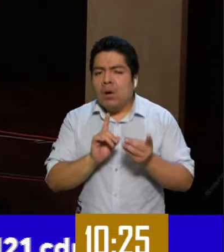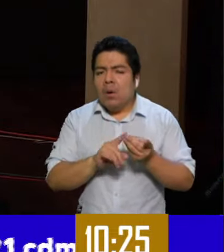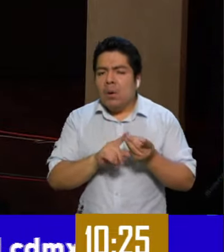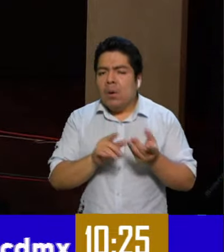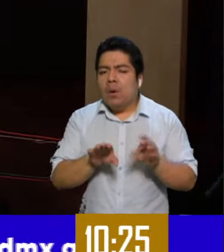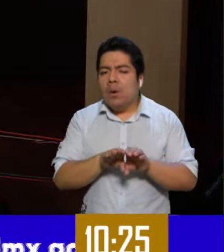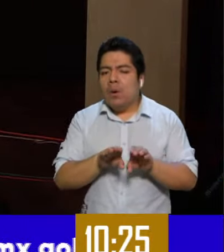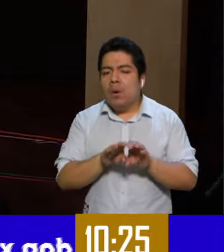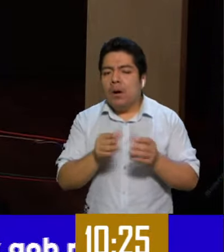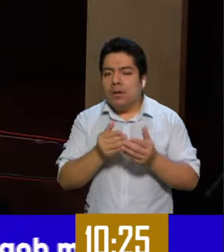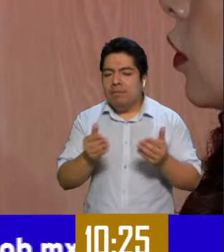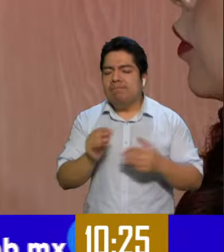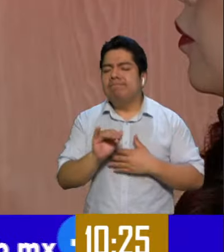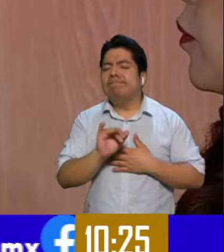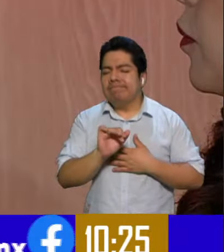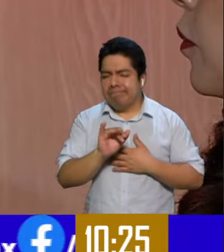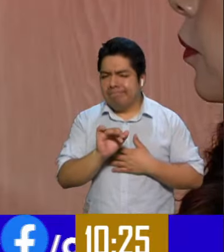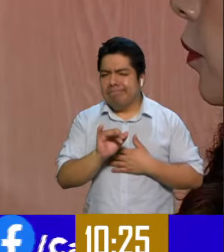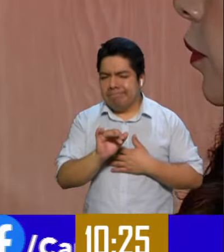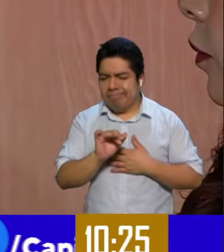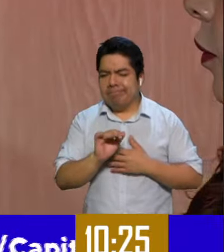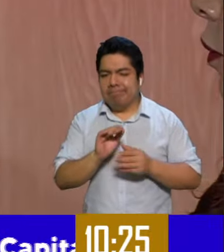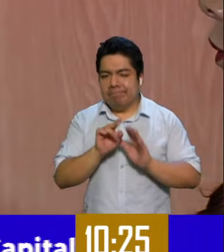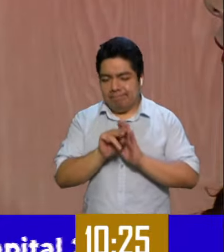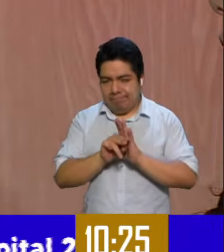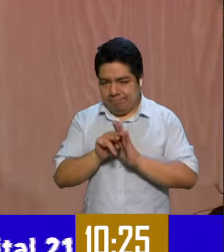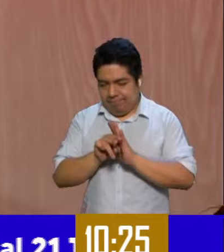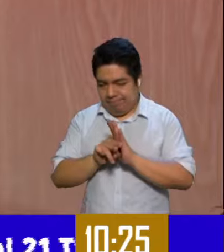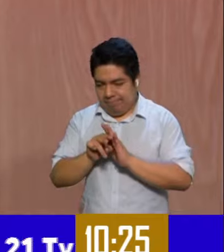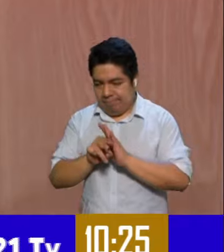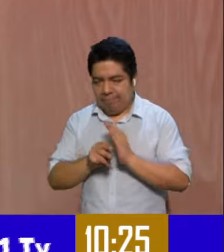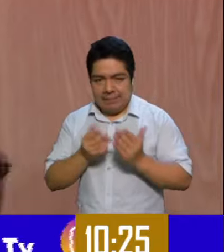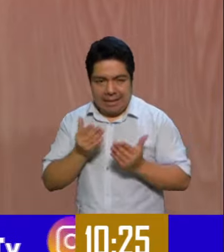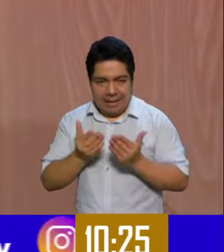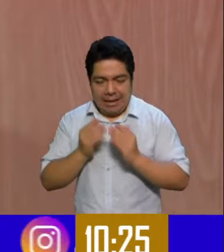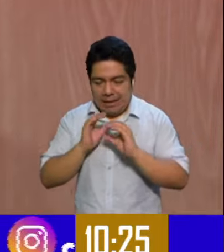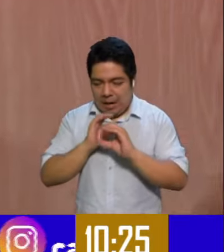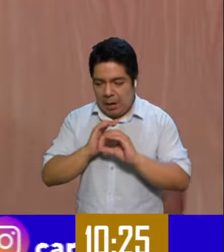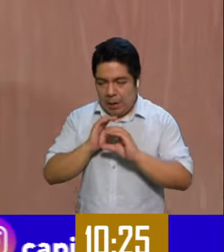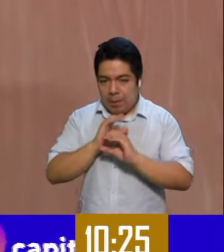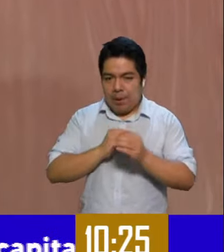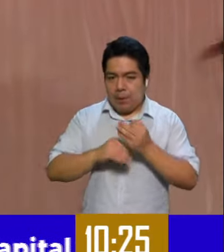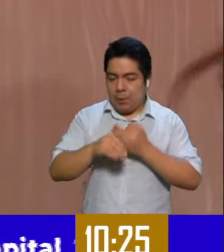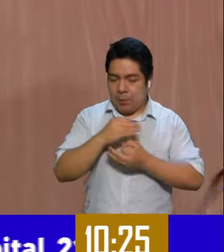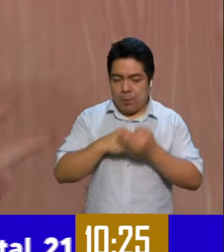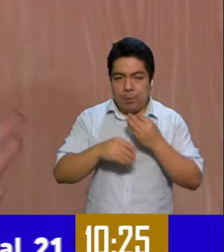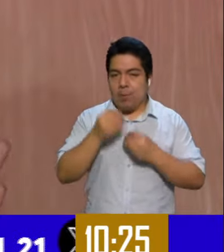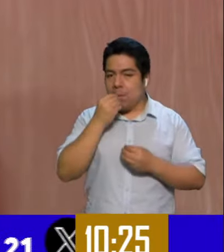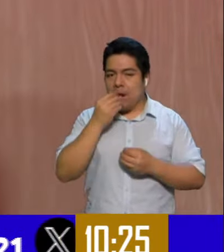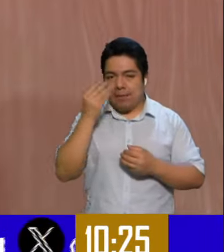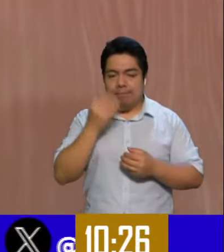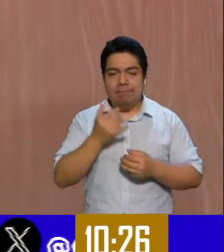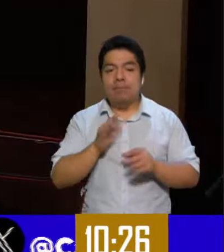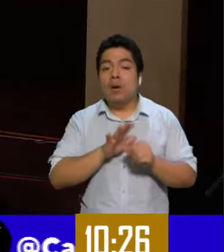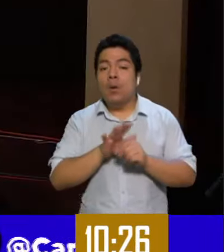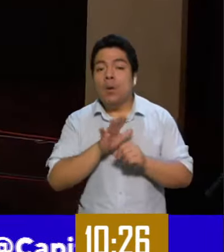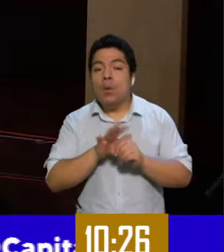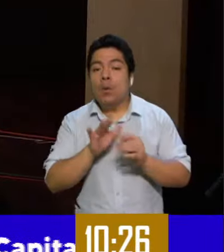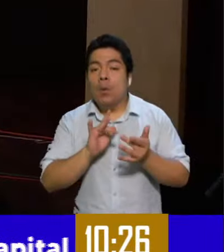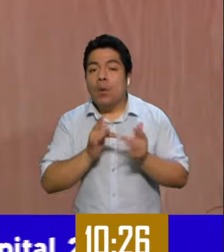escuchar cantar, nos estabas diciendo. Claro que sí, porque hago unos videitos ahí cantando y bailando y haciendo todo tipo de cosas raras y ¿Cuáles son las locas. redes